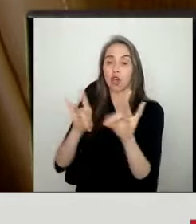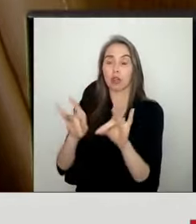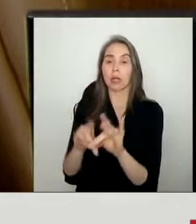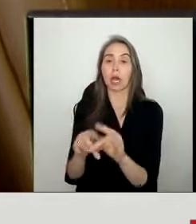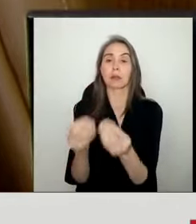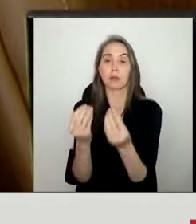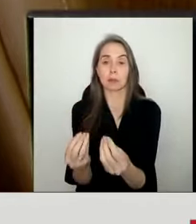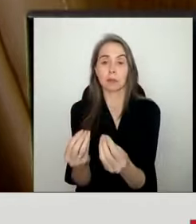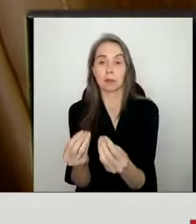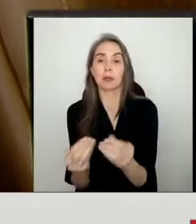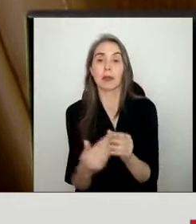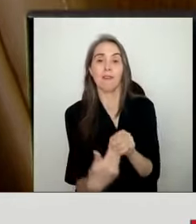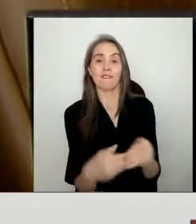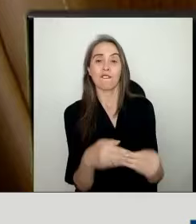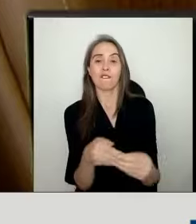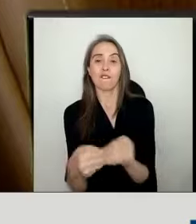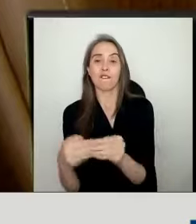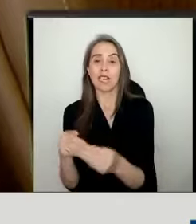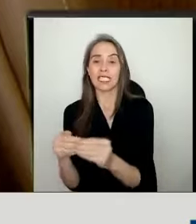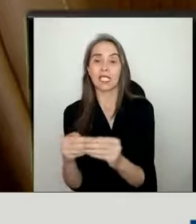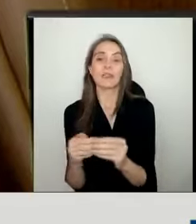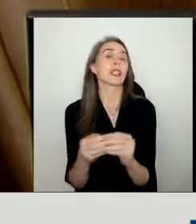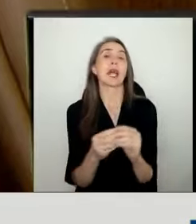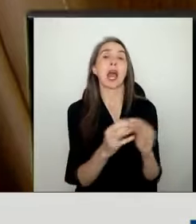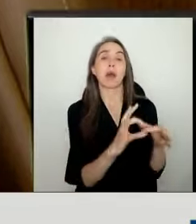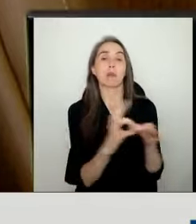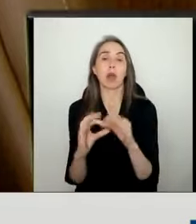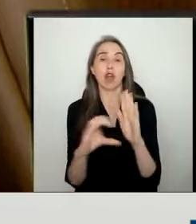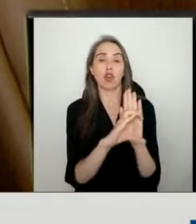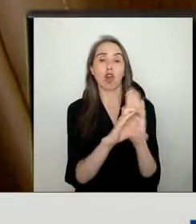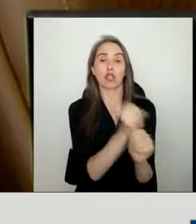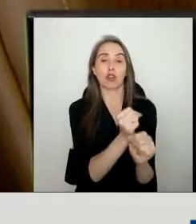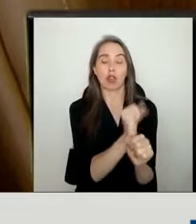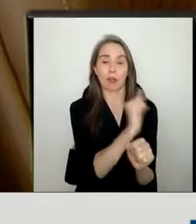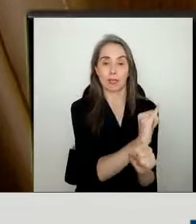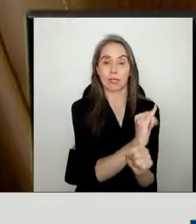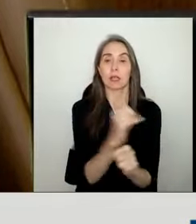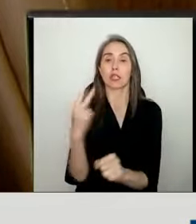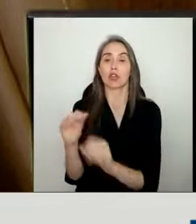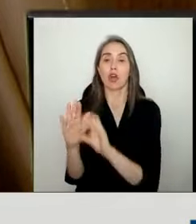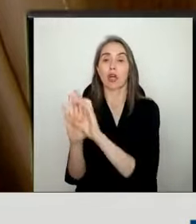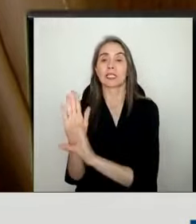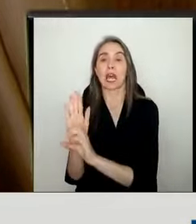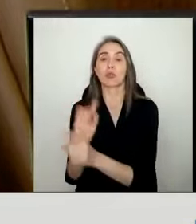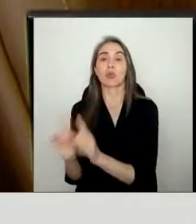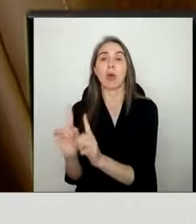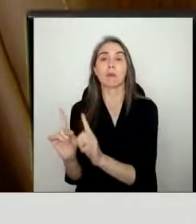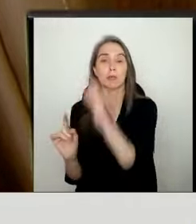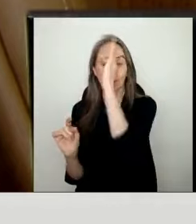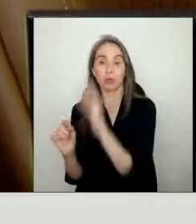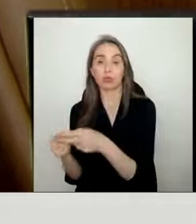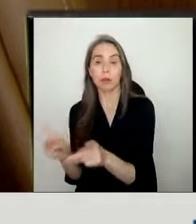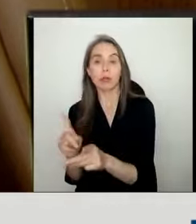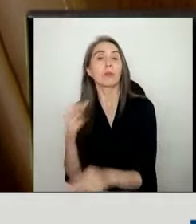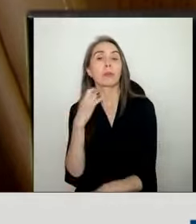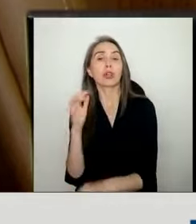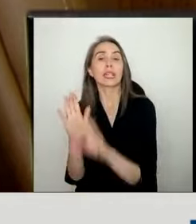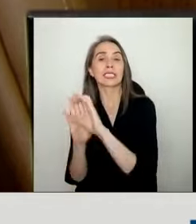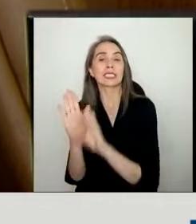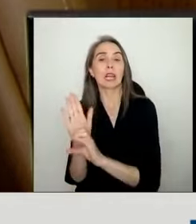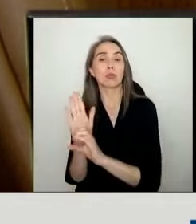flexibilidad que le otorga el código del trabajo y no el estatuto administrativo Por qué Porque el estatuto administrativo Lamentablemente va